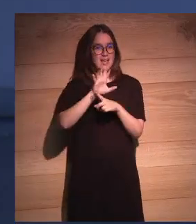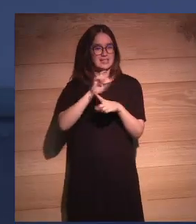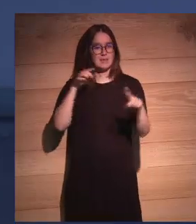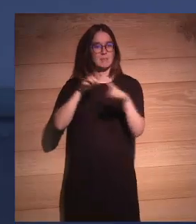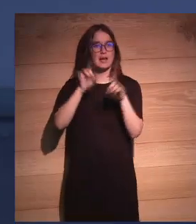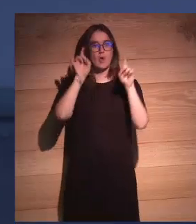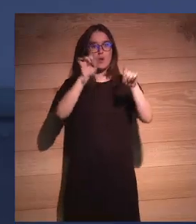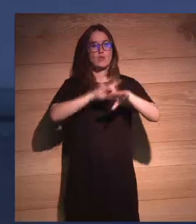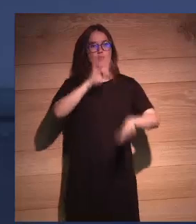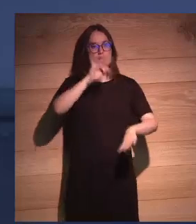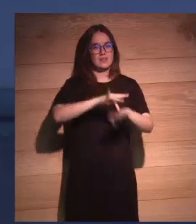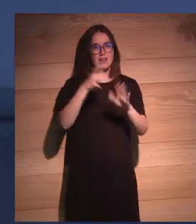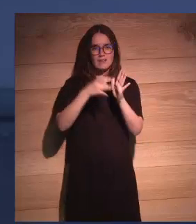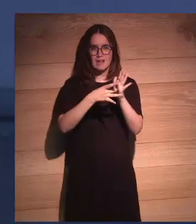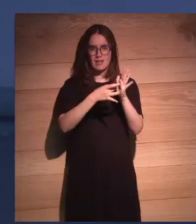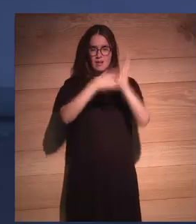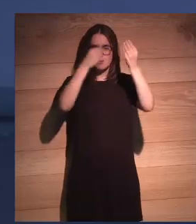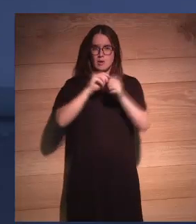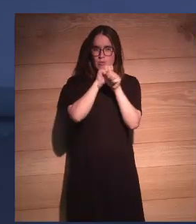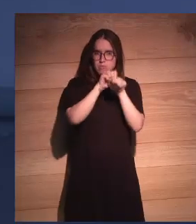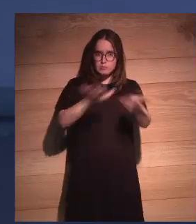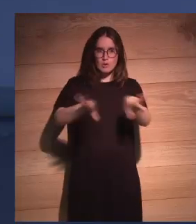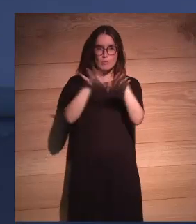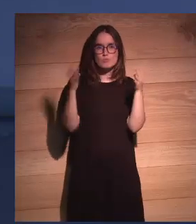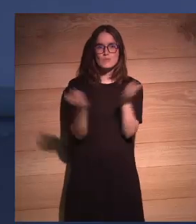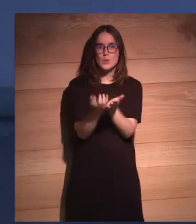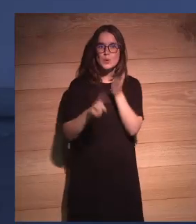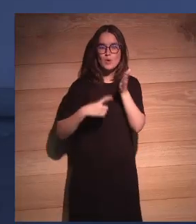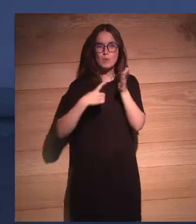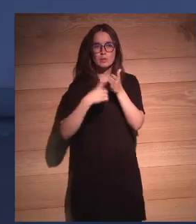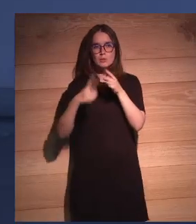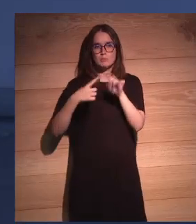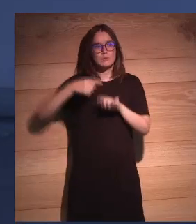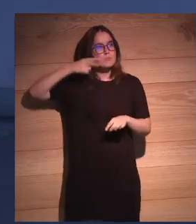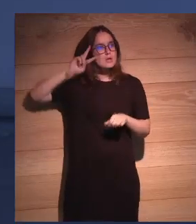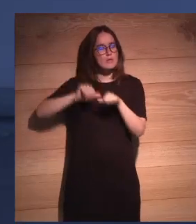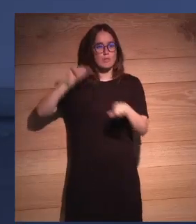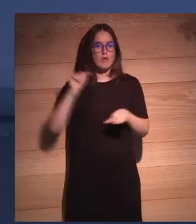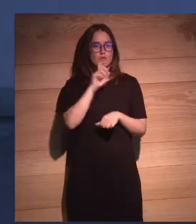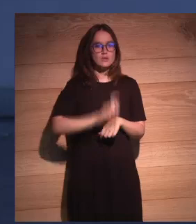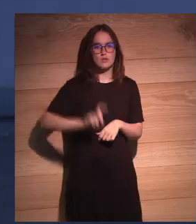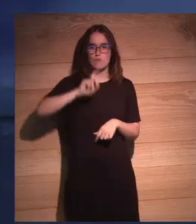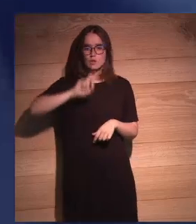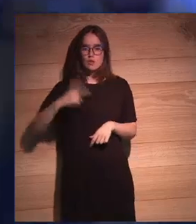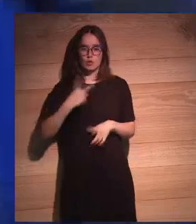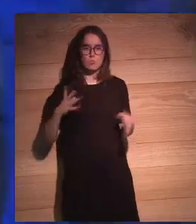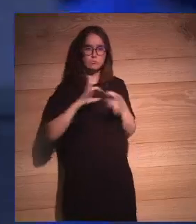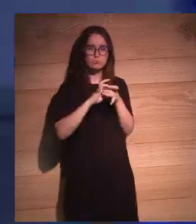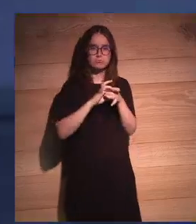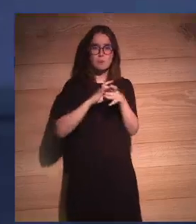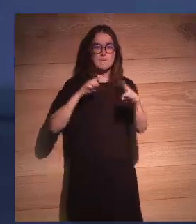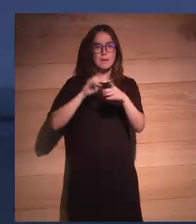llevar educación digital de calidad a todos los rincones del mundo y sumando una larga experiencia de ambas fundaciones en proyectos